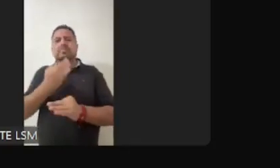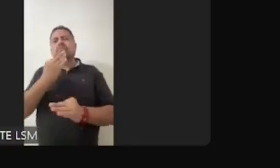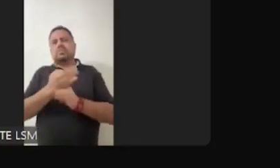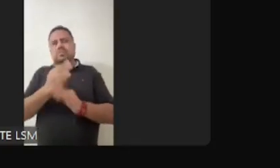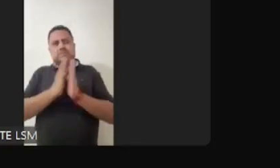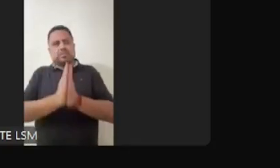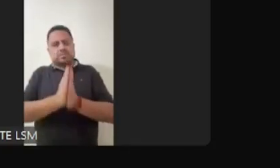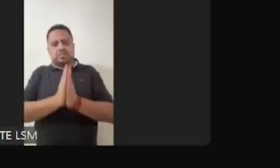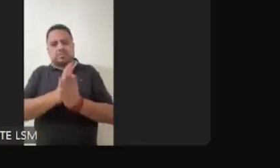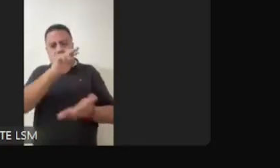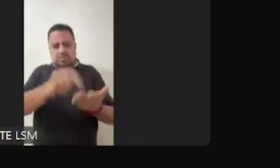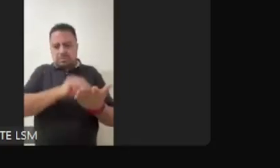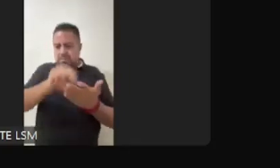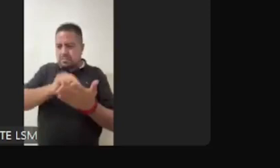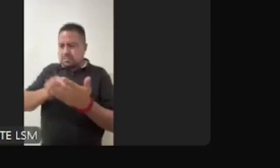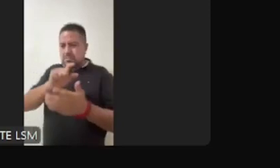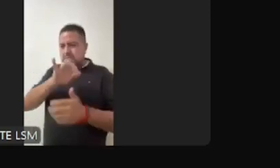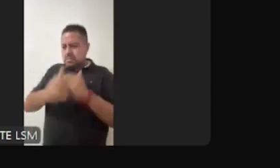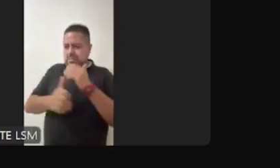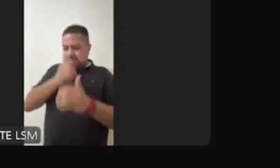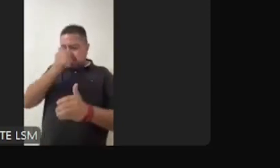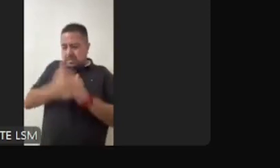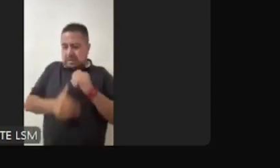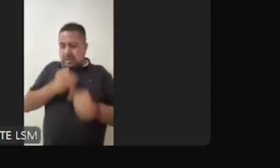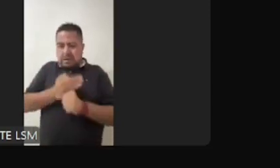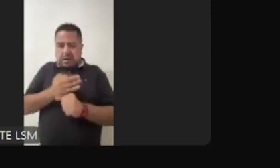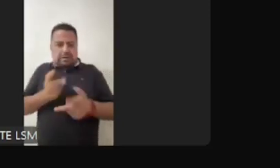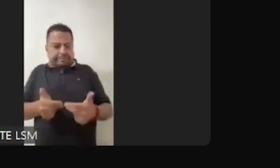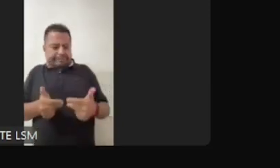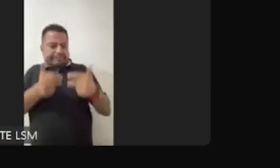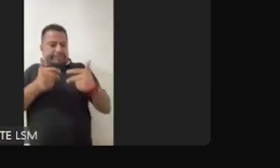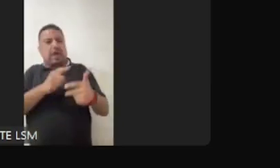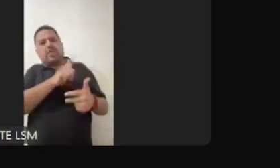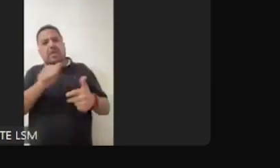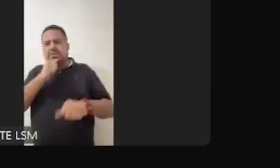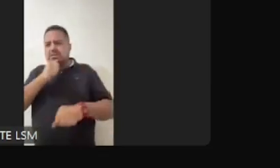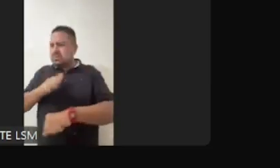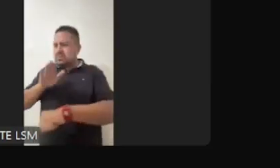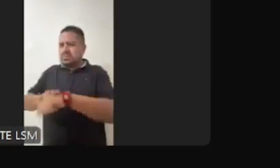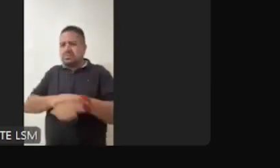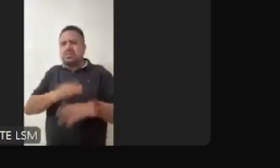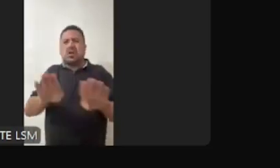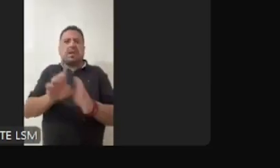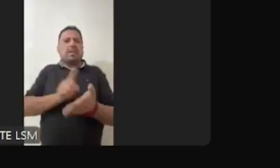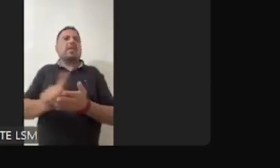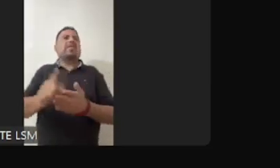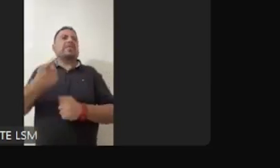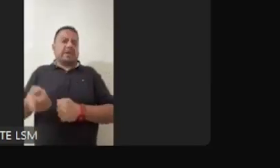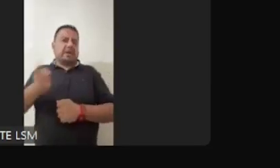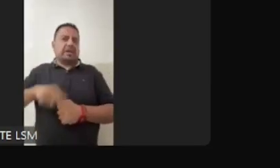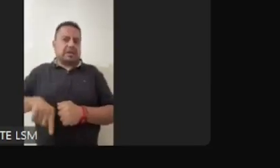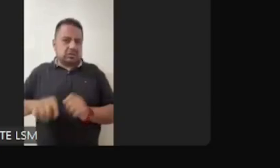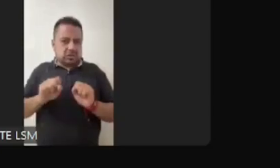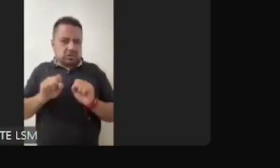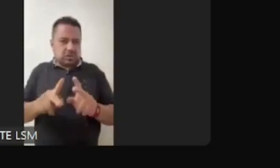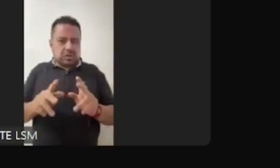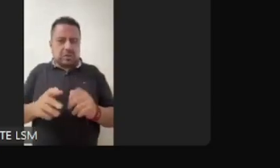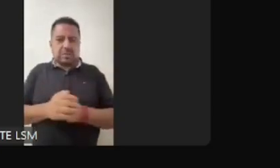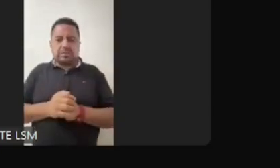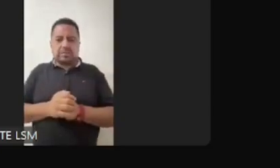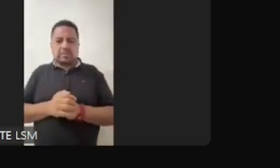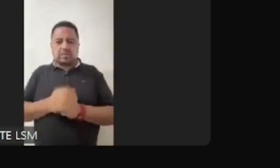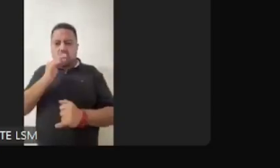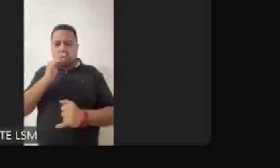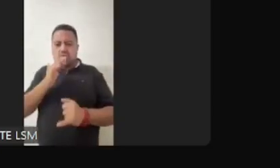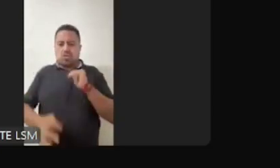Solicito recabar las firmas a la conclusión de esta sesión y en consecuencia notificarlos como en derecho corresponda los últimos